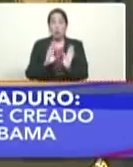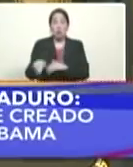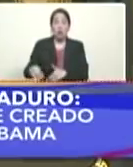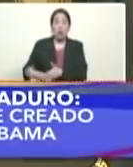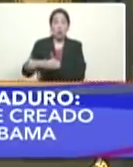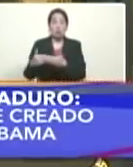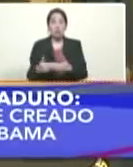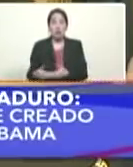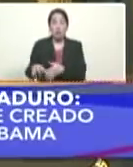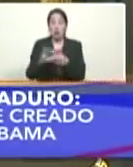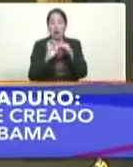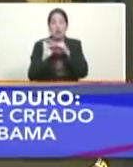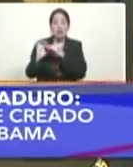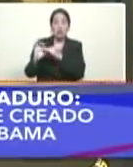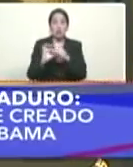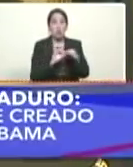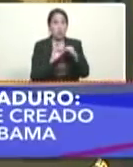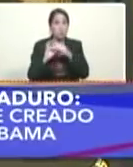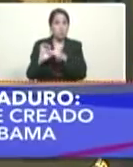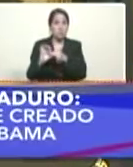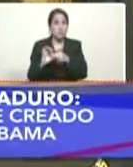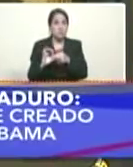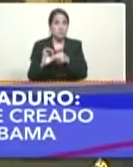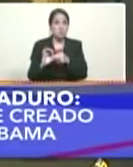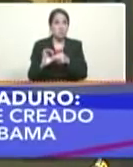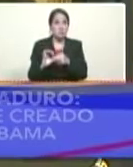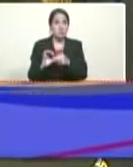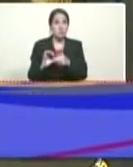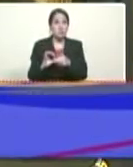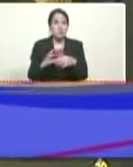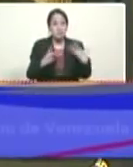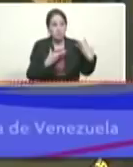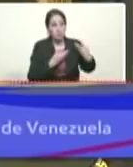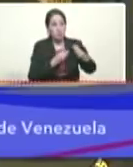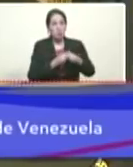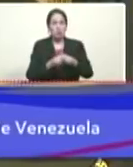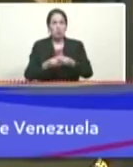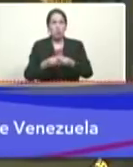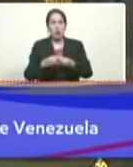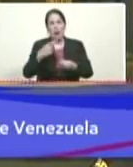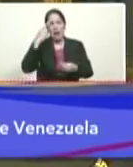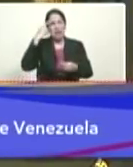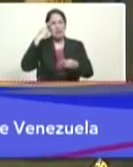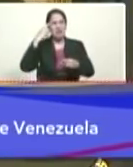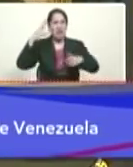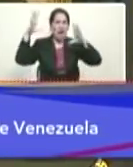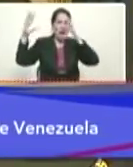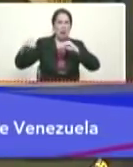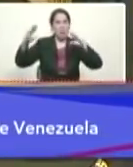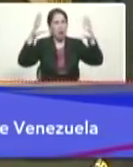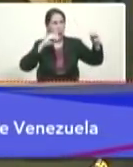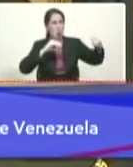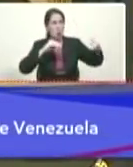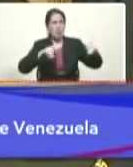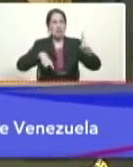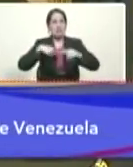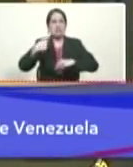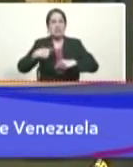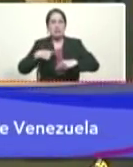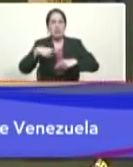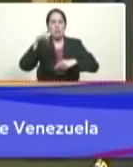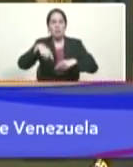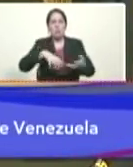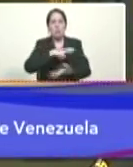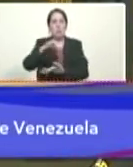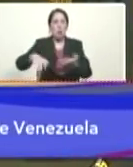artículo para acompañar el apagón con violencia generalizada en todo el territorio